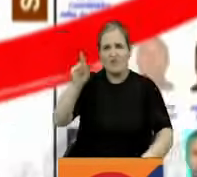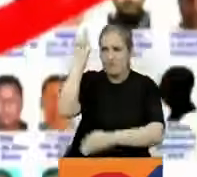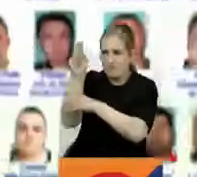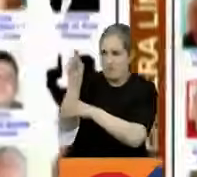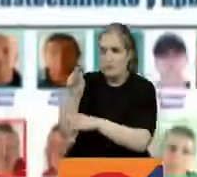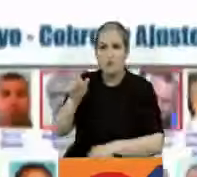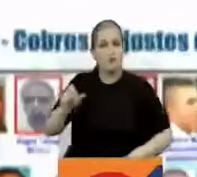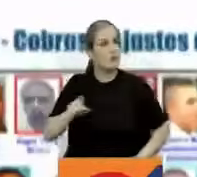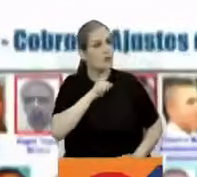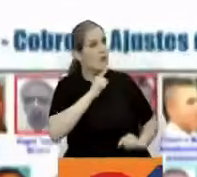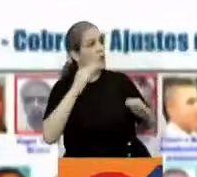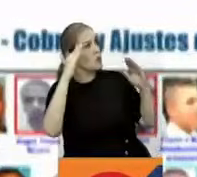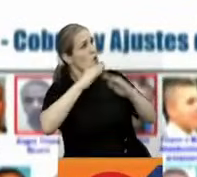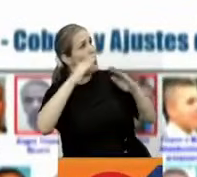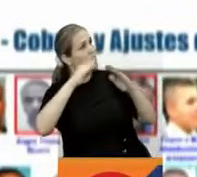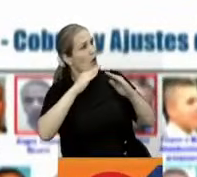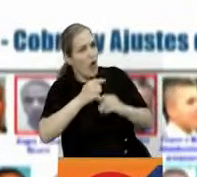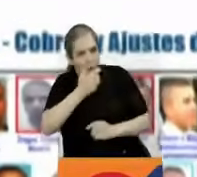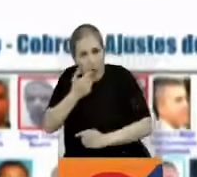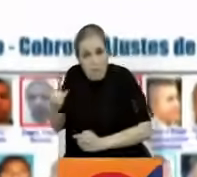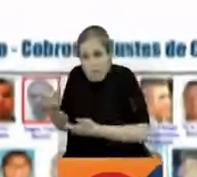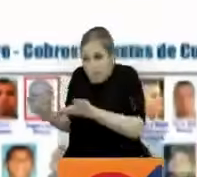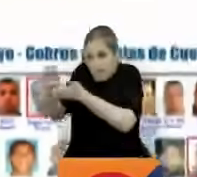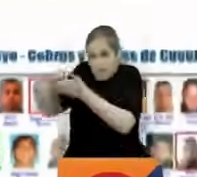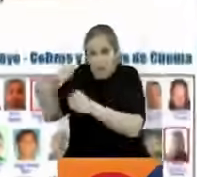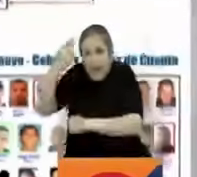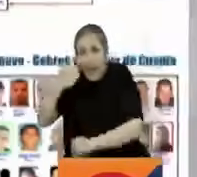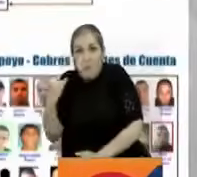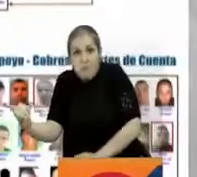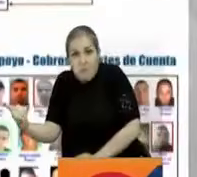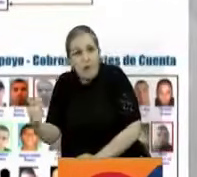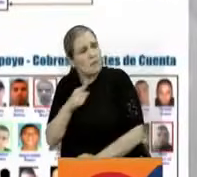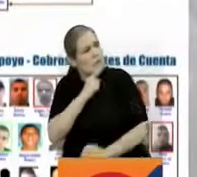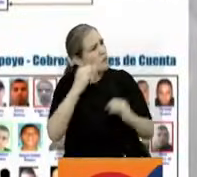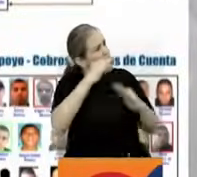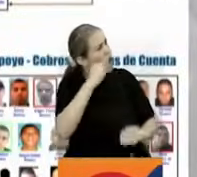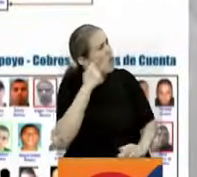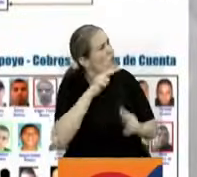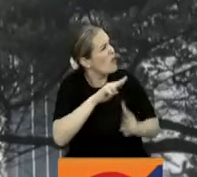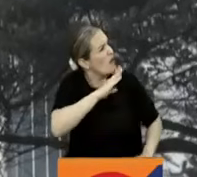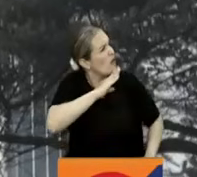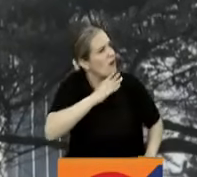mencionó que ya estaba incluido en un organigrama de la Cordillera?